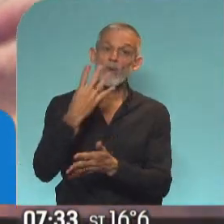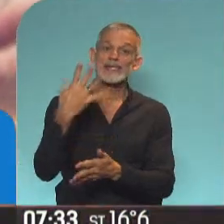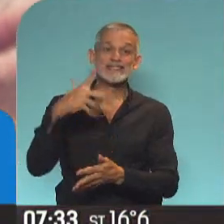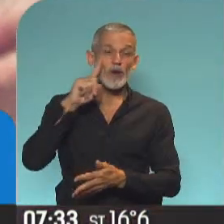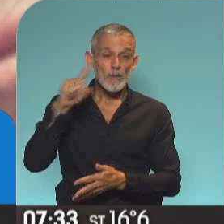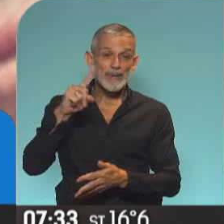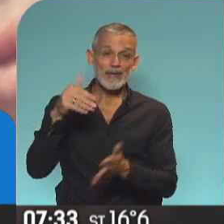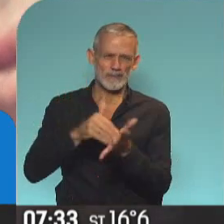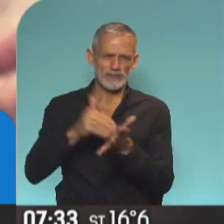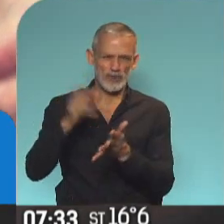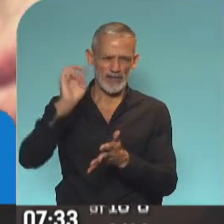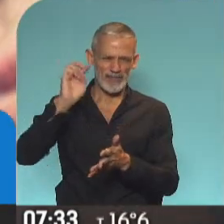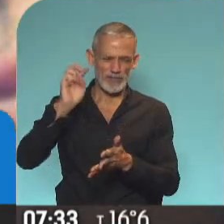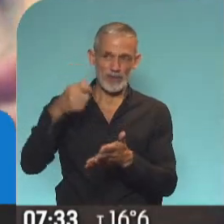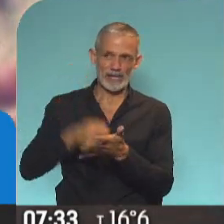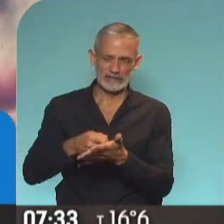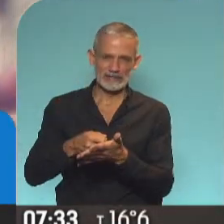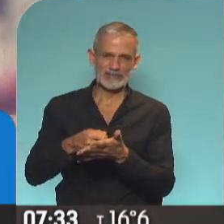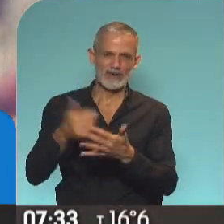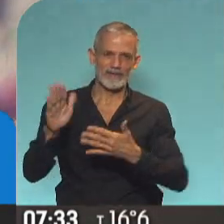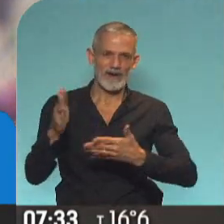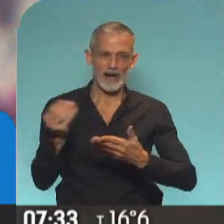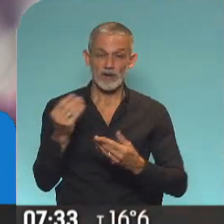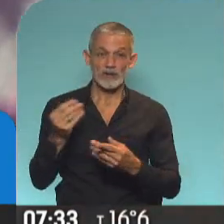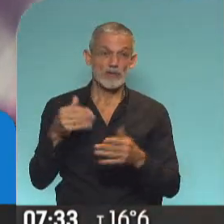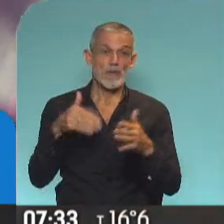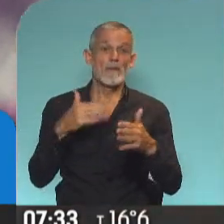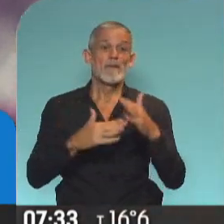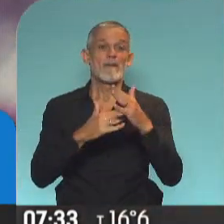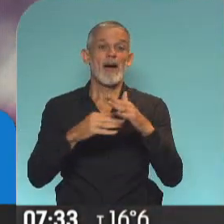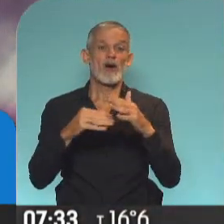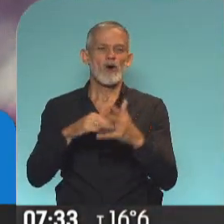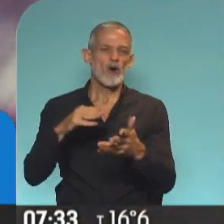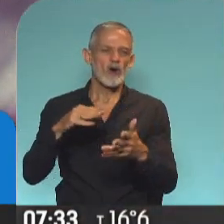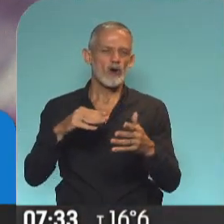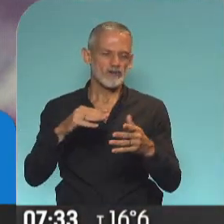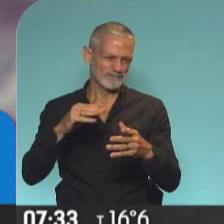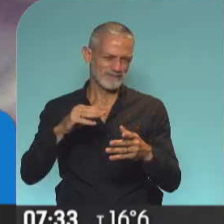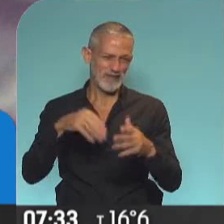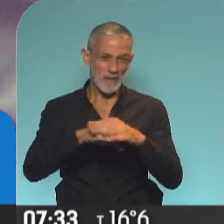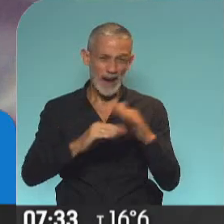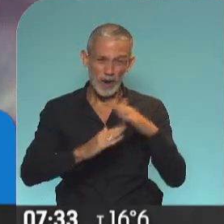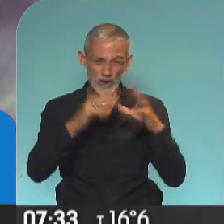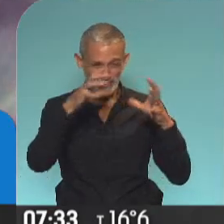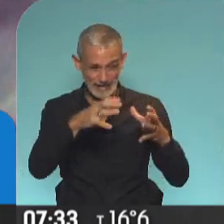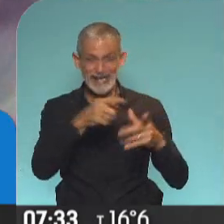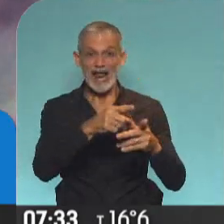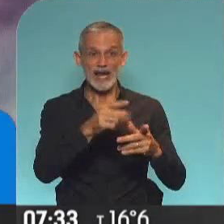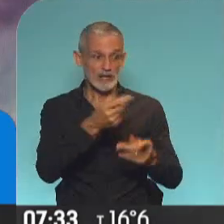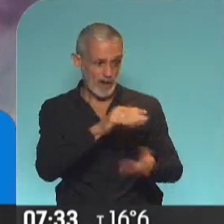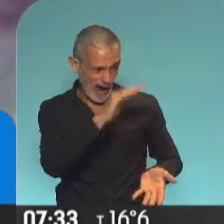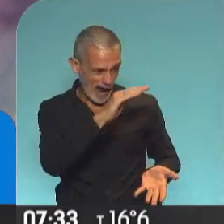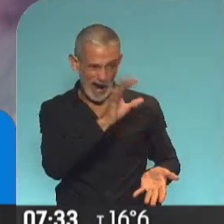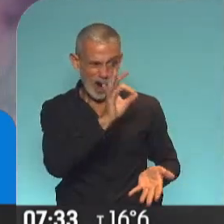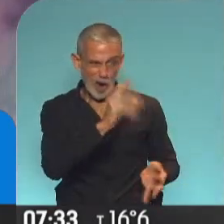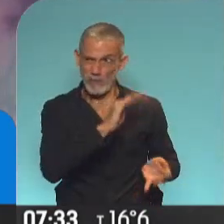mil millones de dólares. Es como que agarrás el Banco Central, todo lo que hay ahí adentro, eso es todo lo que hay que